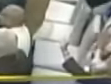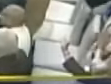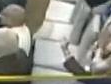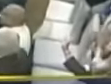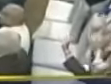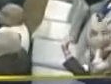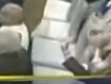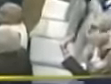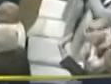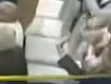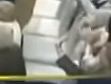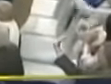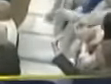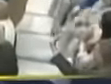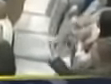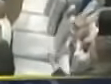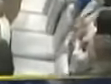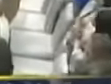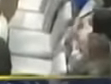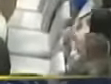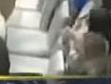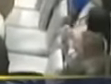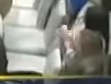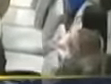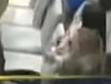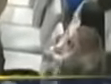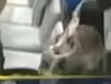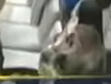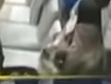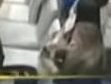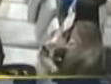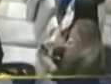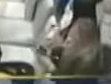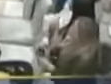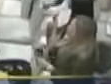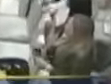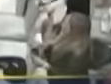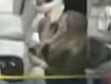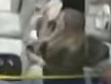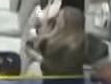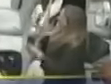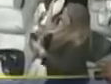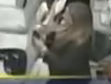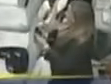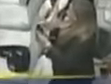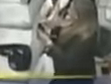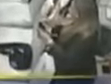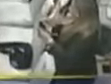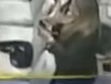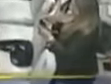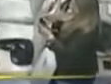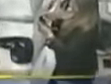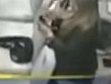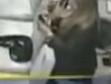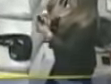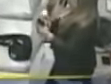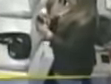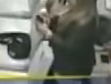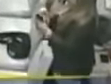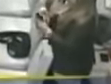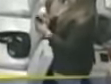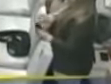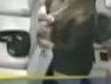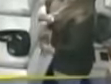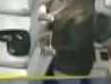Alexis Rodríguez Cabello, también en esta reunión. Es el saludo de la primera combatiente, la doctora Cilia Flores de